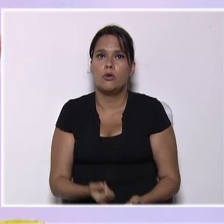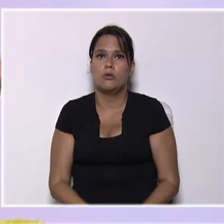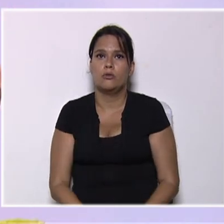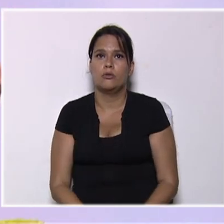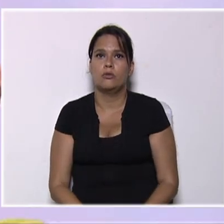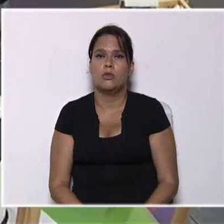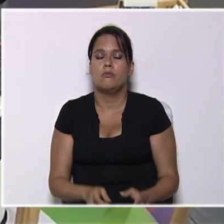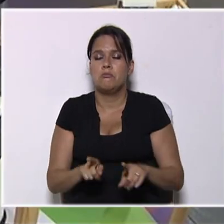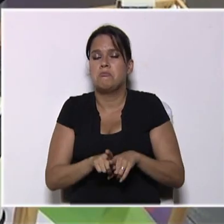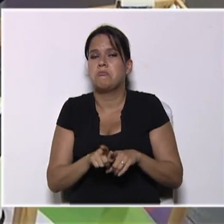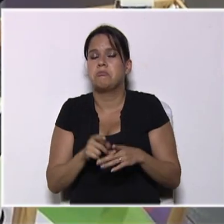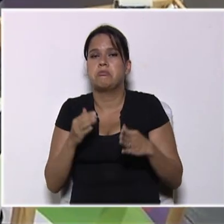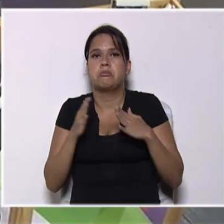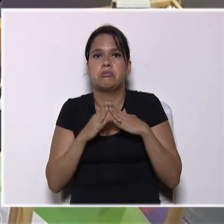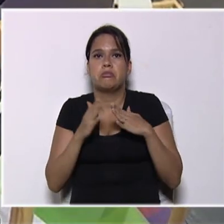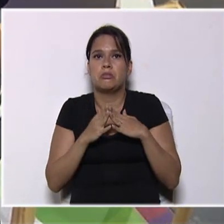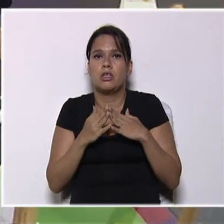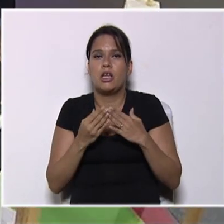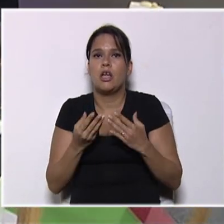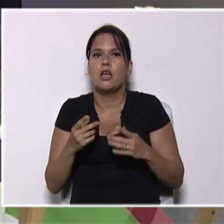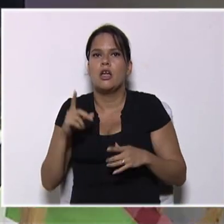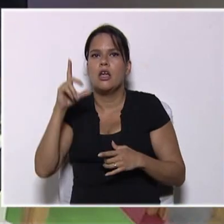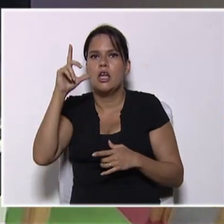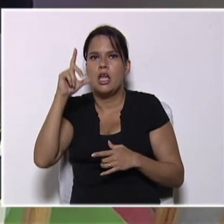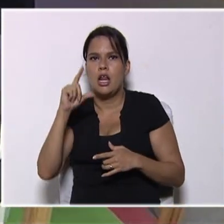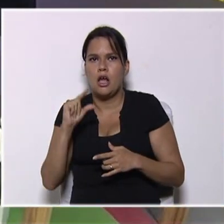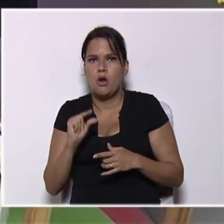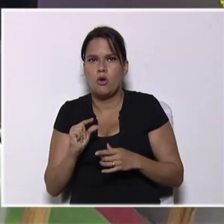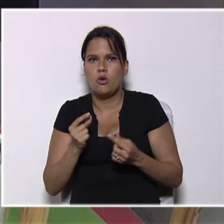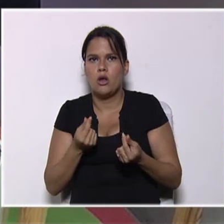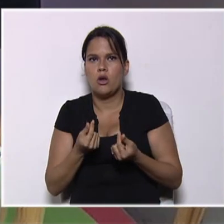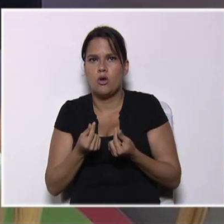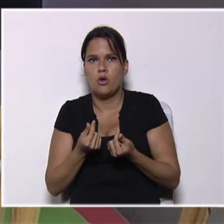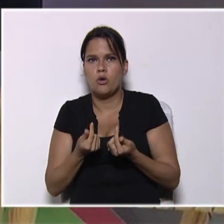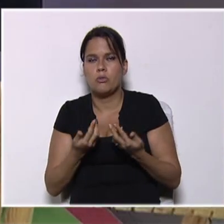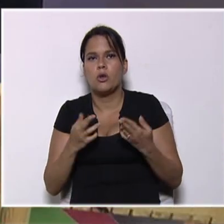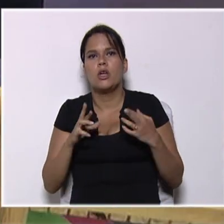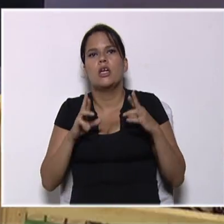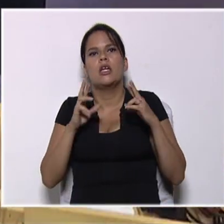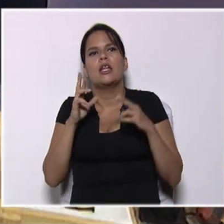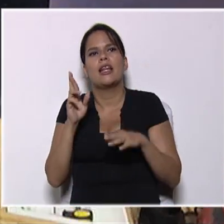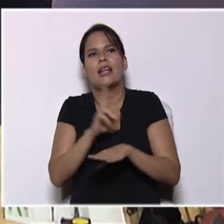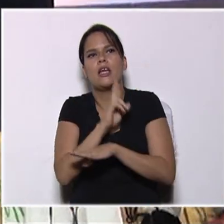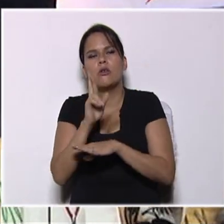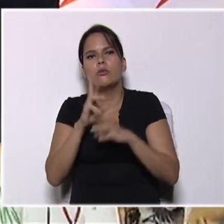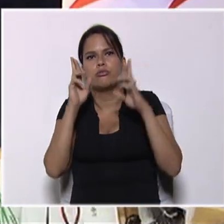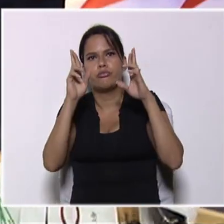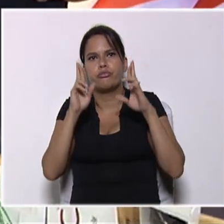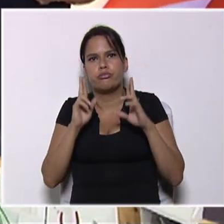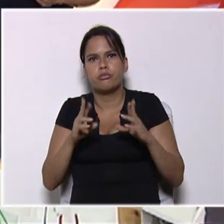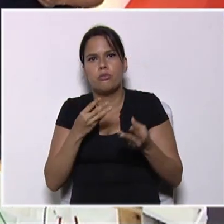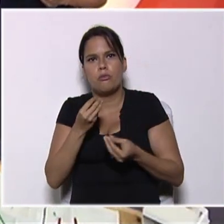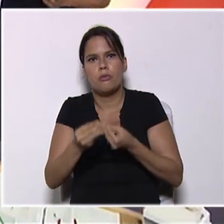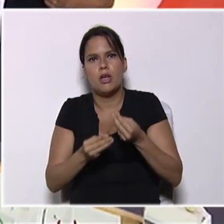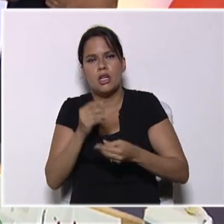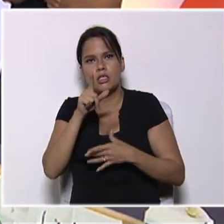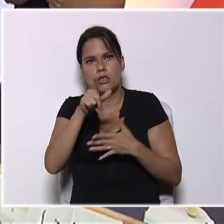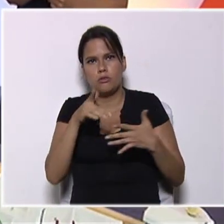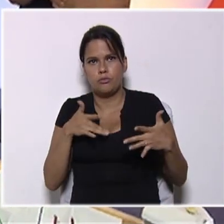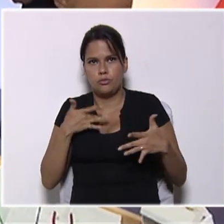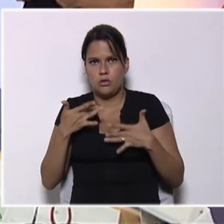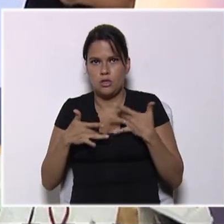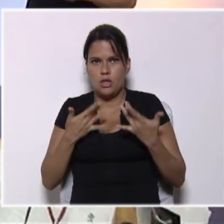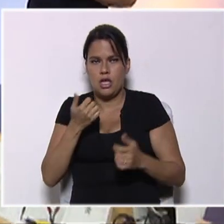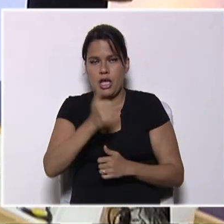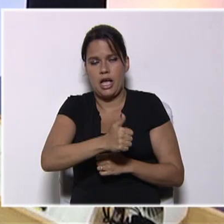misma hogar el ahorro económico de la reutilización de los recursos para la realización de sus actividades. Exacto. De